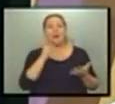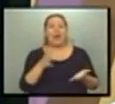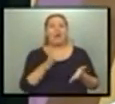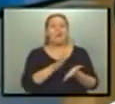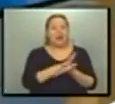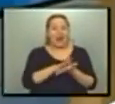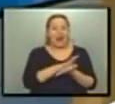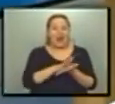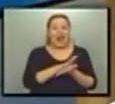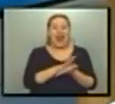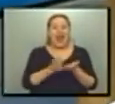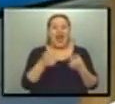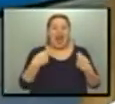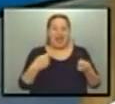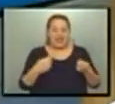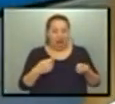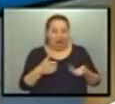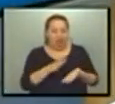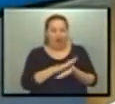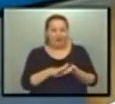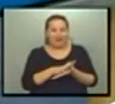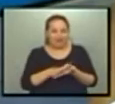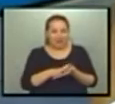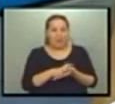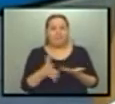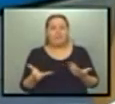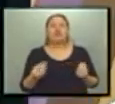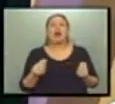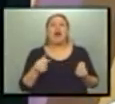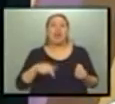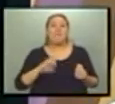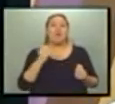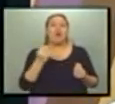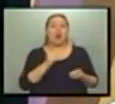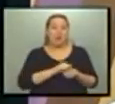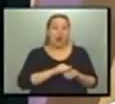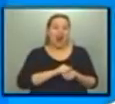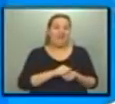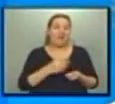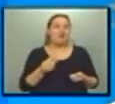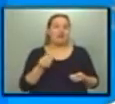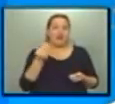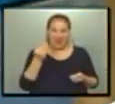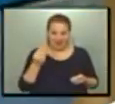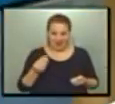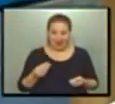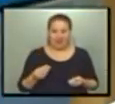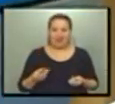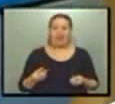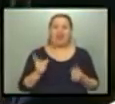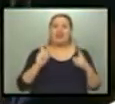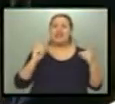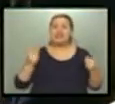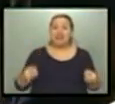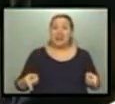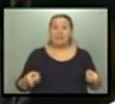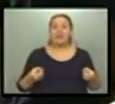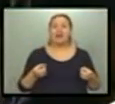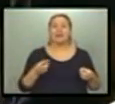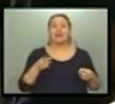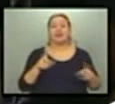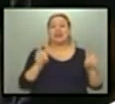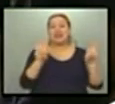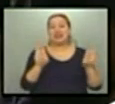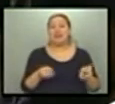se usan ahora, lo lavan muchas veces. Uh-huh. Pero bueno, a mí se me gastan solos. Y después también suman este precio el tema de la